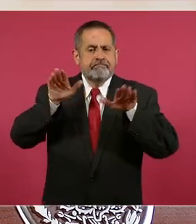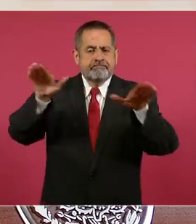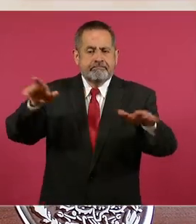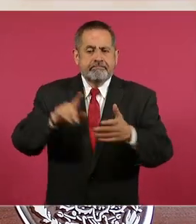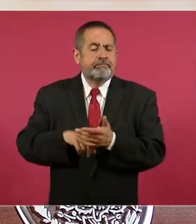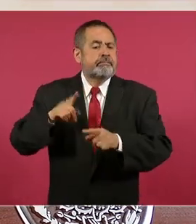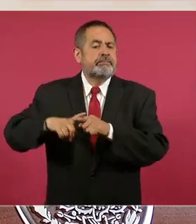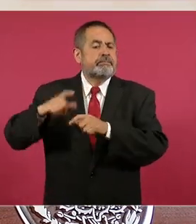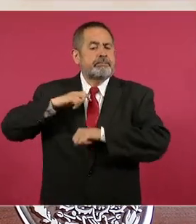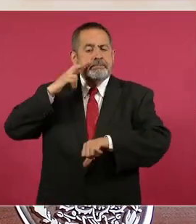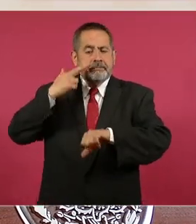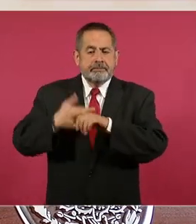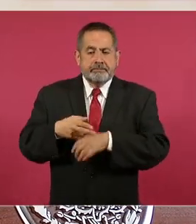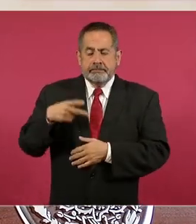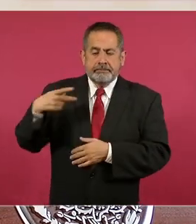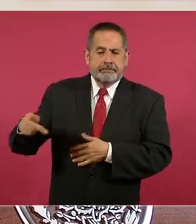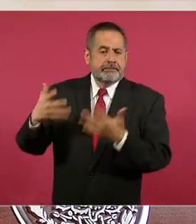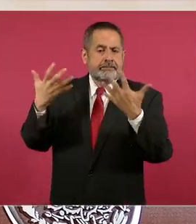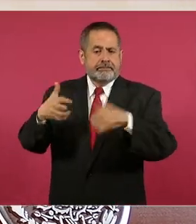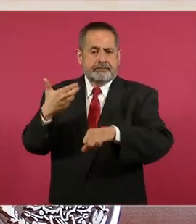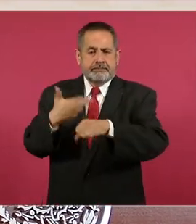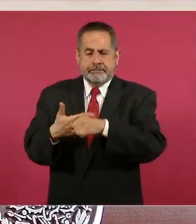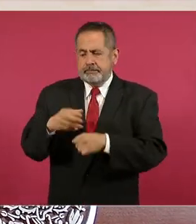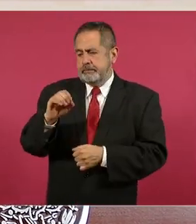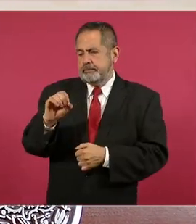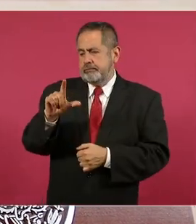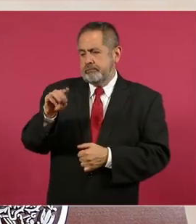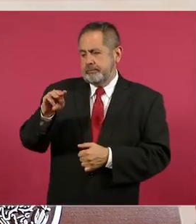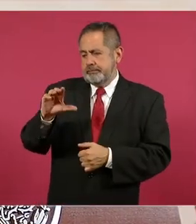empresa Olmeca Maya Mexica,